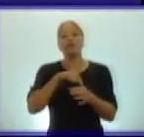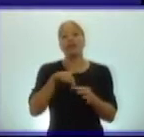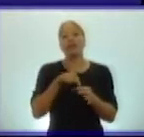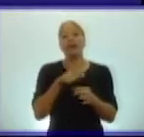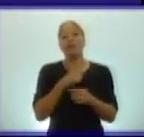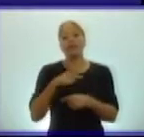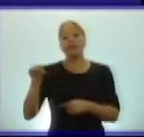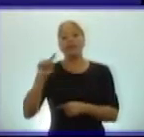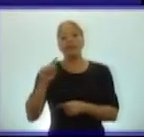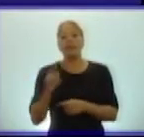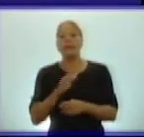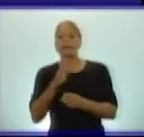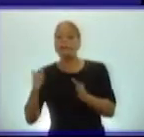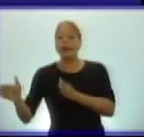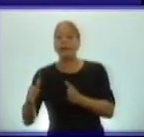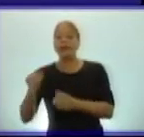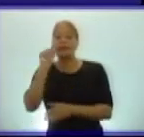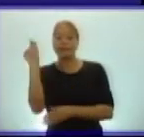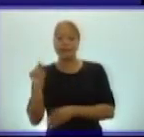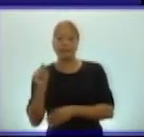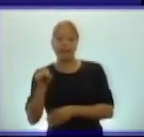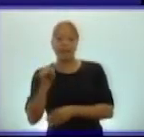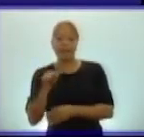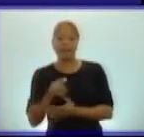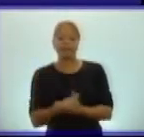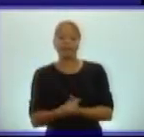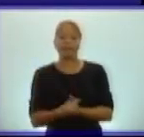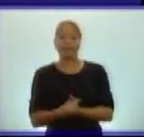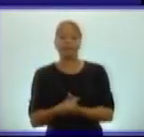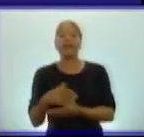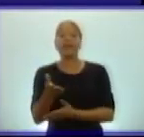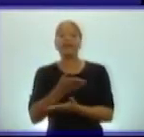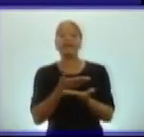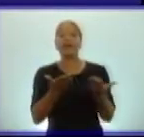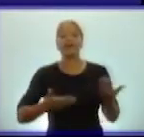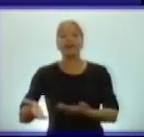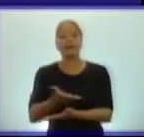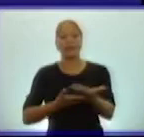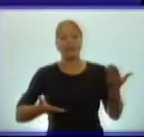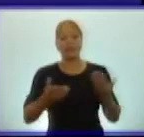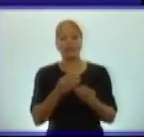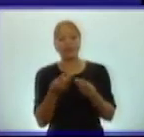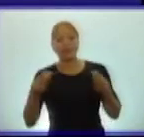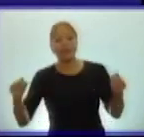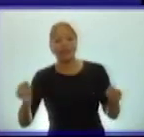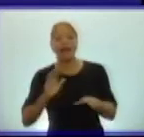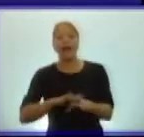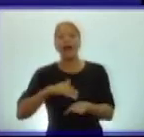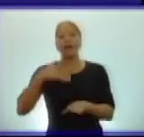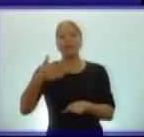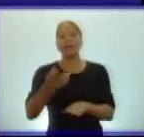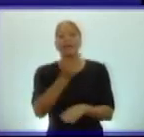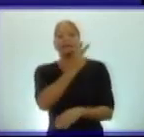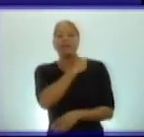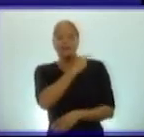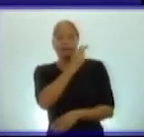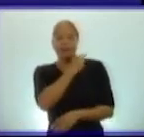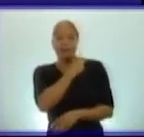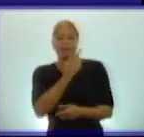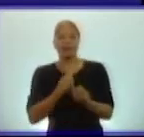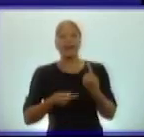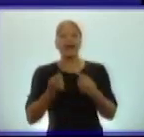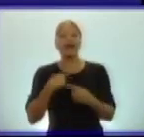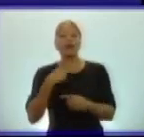de Italia. Por tanto, en esa conquista y en esa repartición de las tierras se hicieron a partir de las jerarquías militares, y algunos llegaron